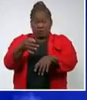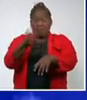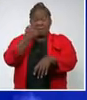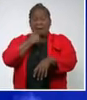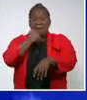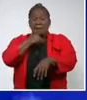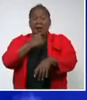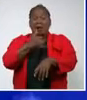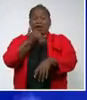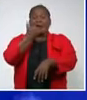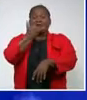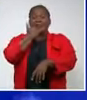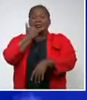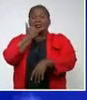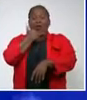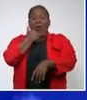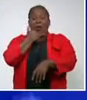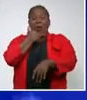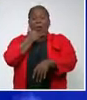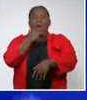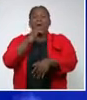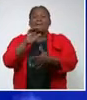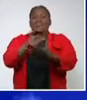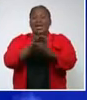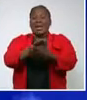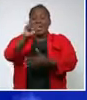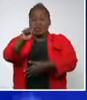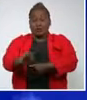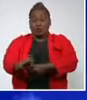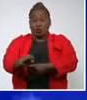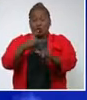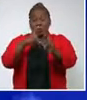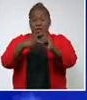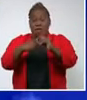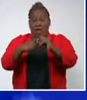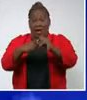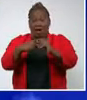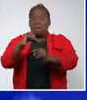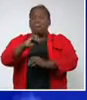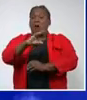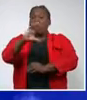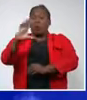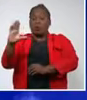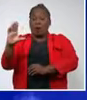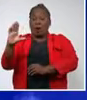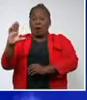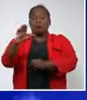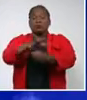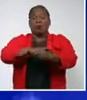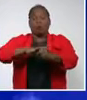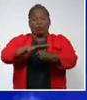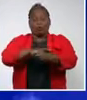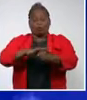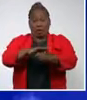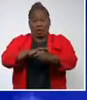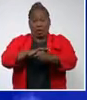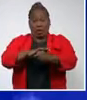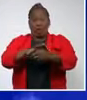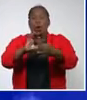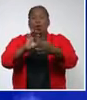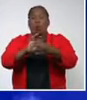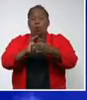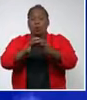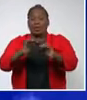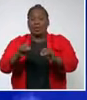incidencia: Melena del Sur, Quibicán, Madruga, San José de las Lajas, Güines, Nueva